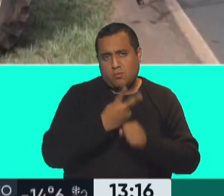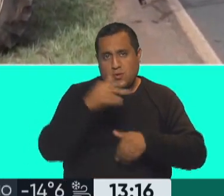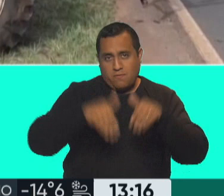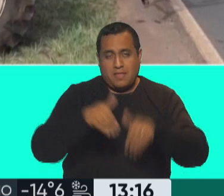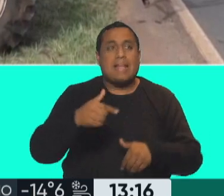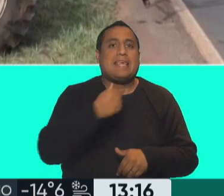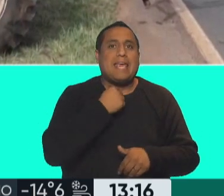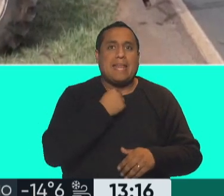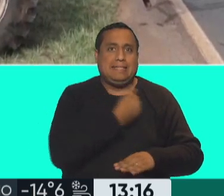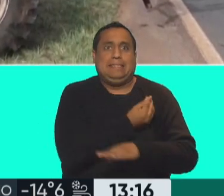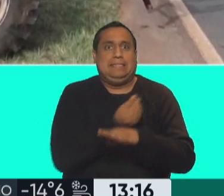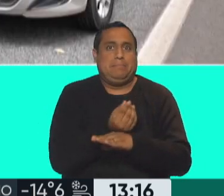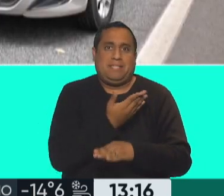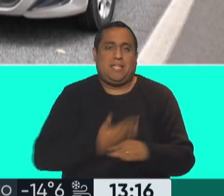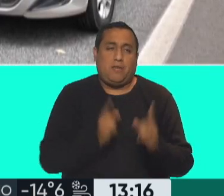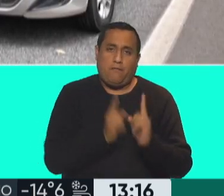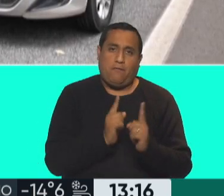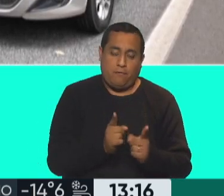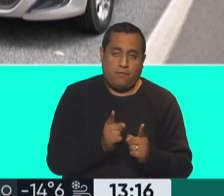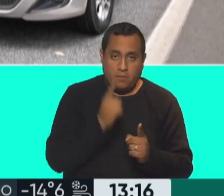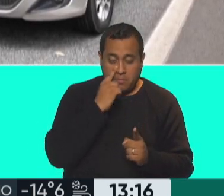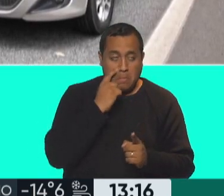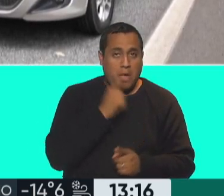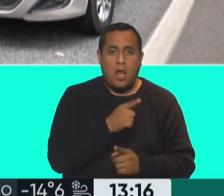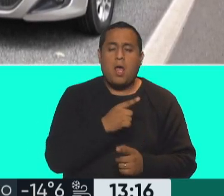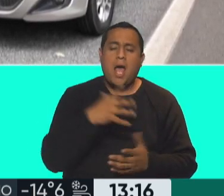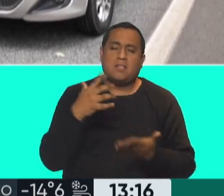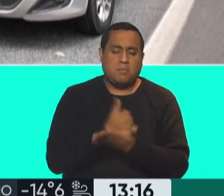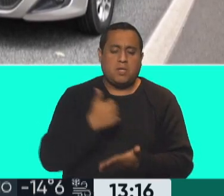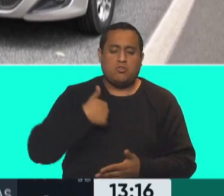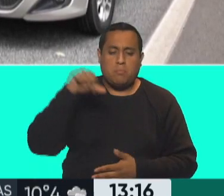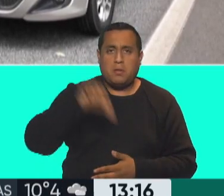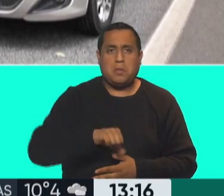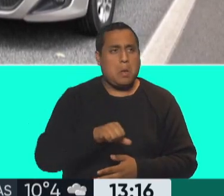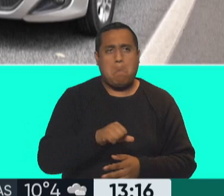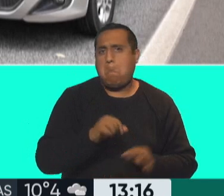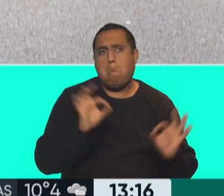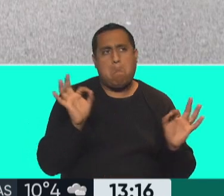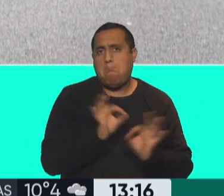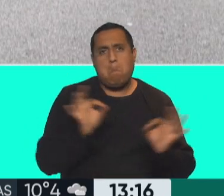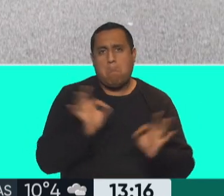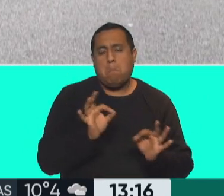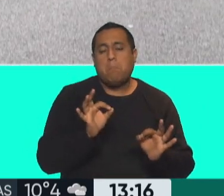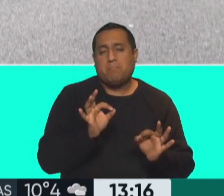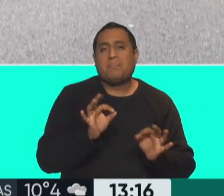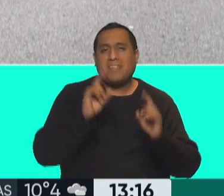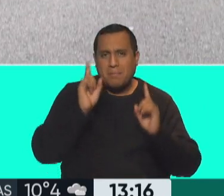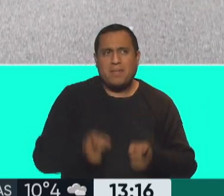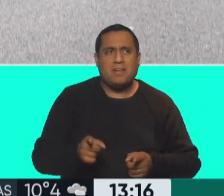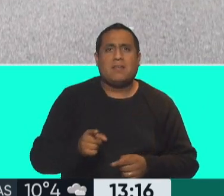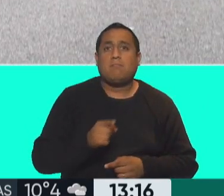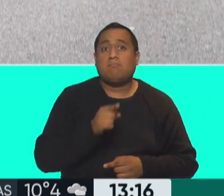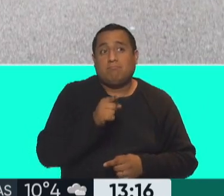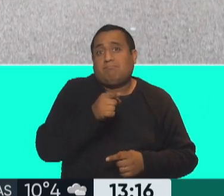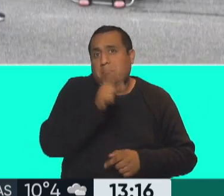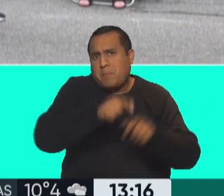la reelección y hasta el momento no solamente no ha reconocido la derrota en las elecciones del domingo pasado, sino que genera